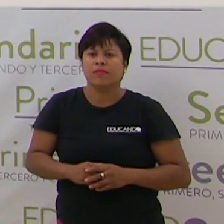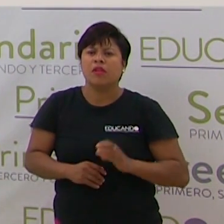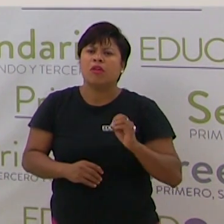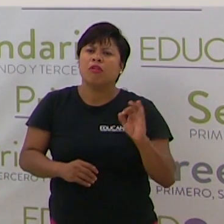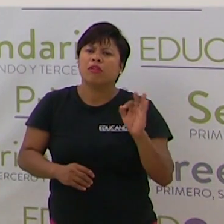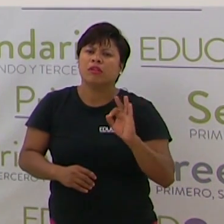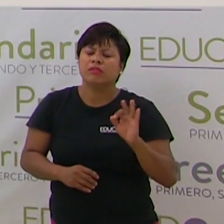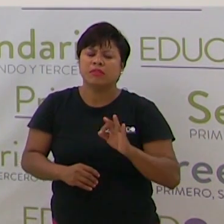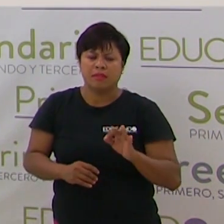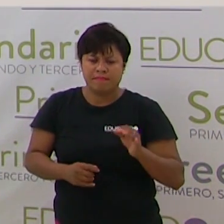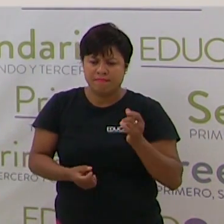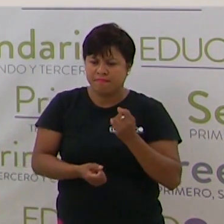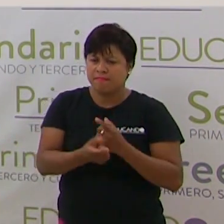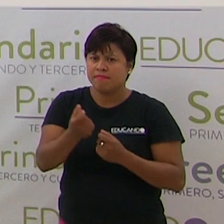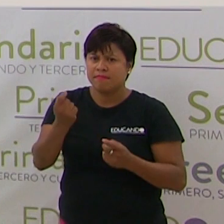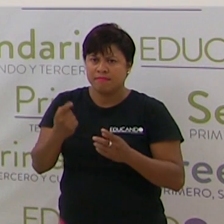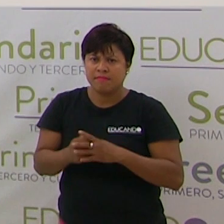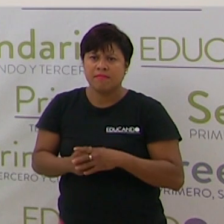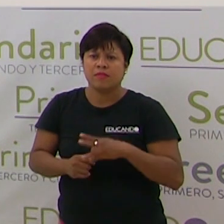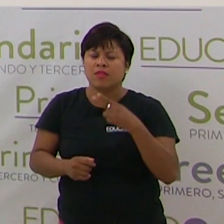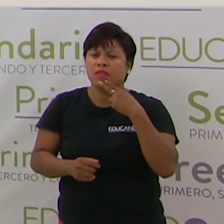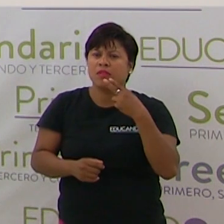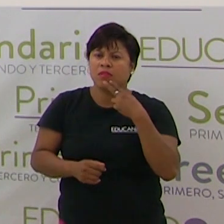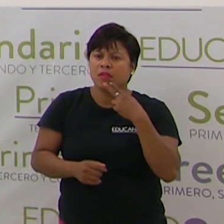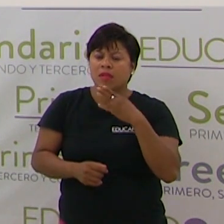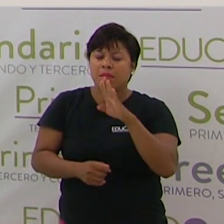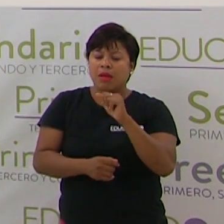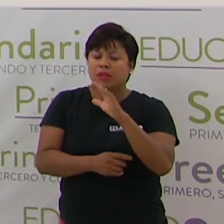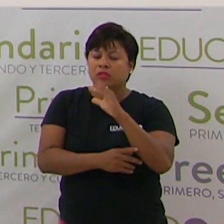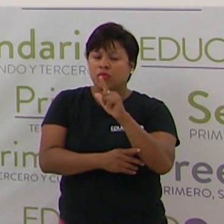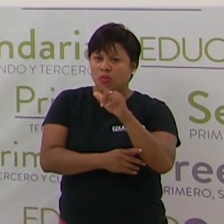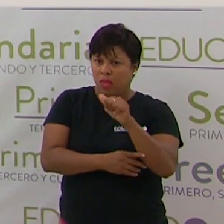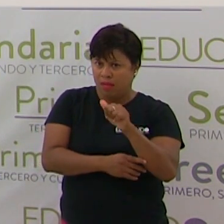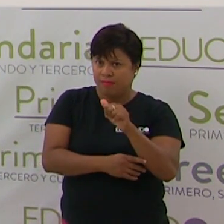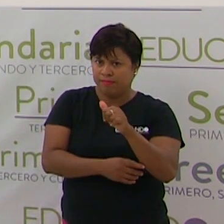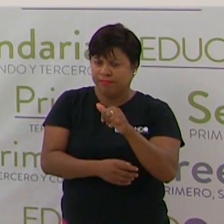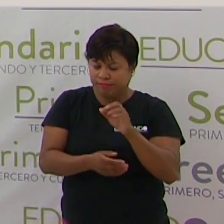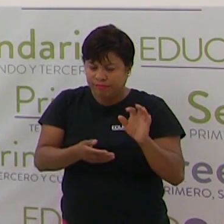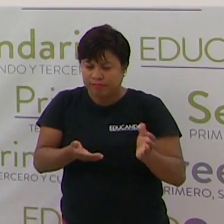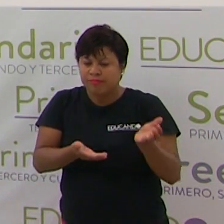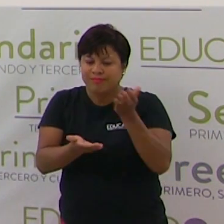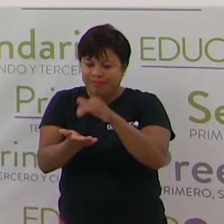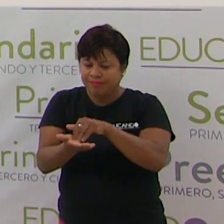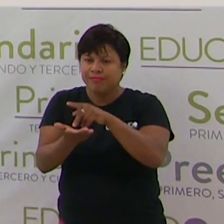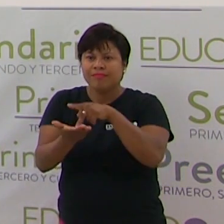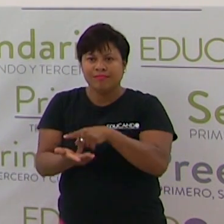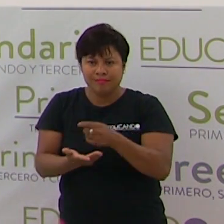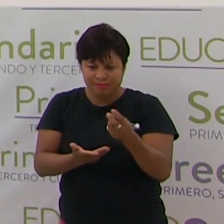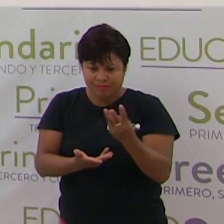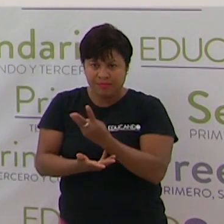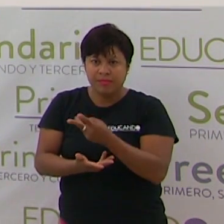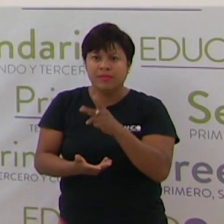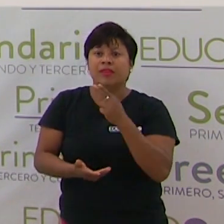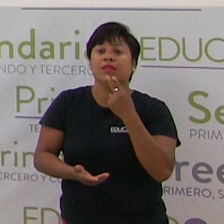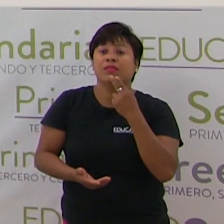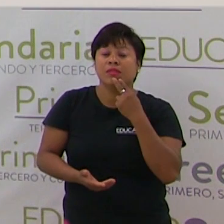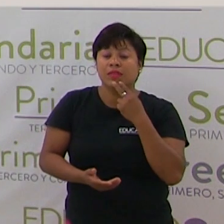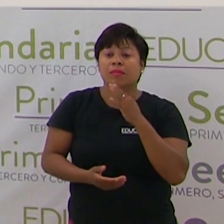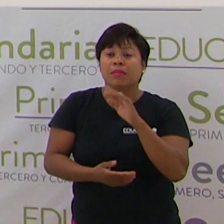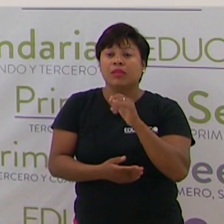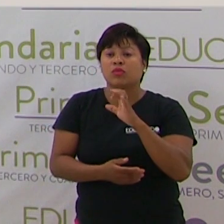mejor todavía en algunos comercios se utilizan las básculas, pero ahí utilizan básculas donde